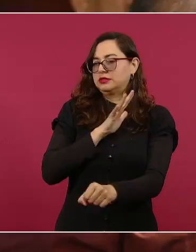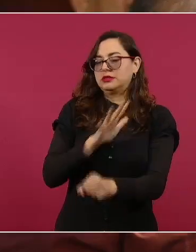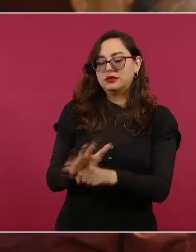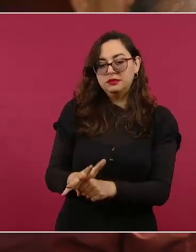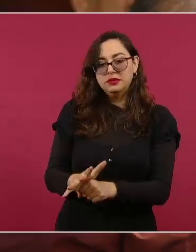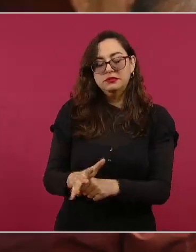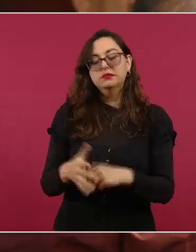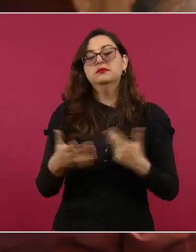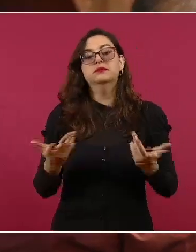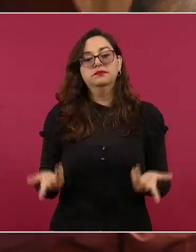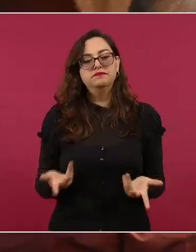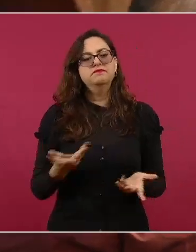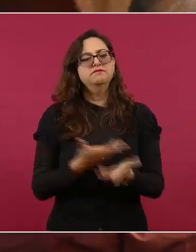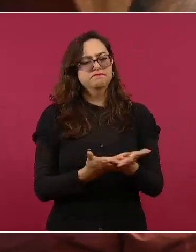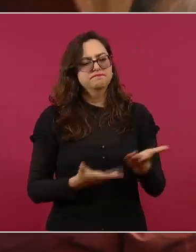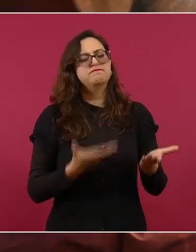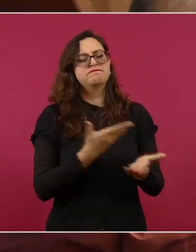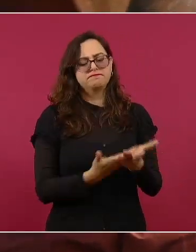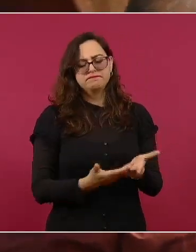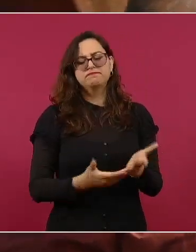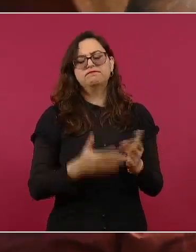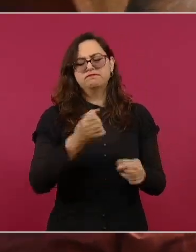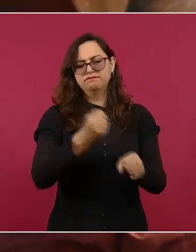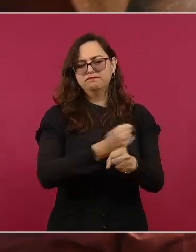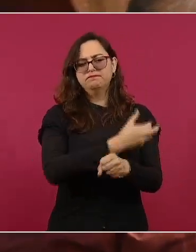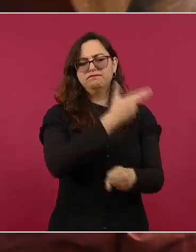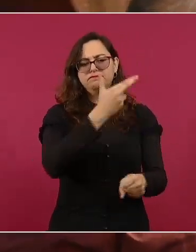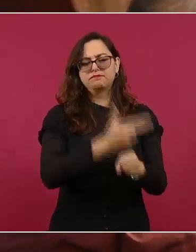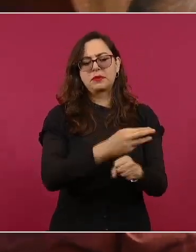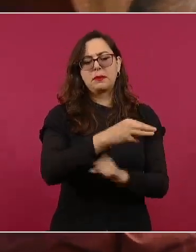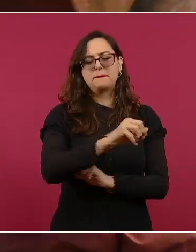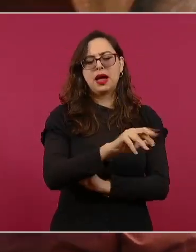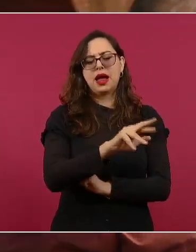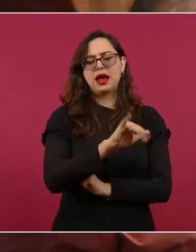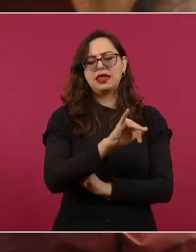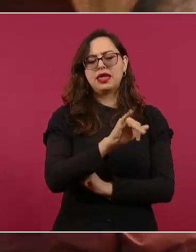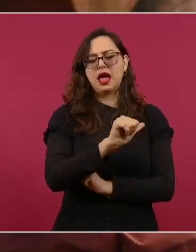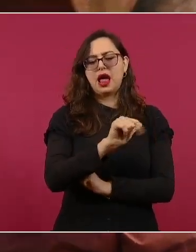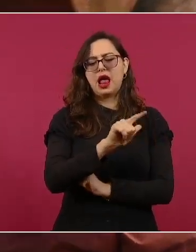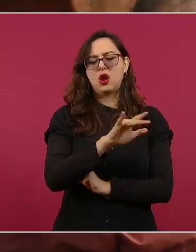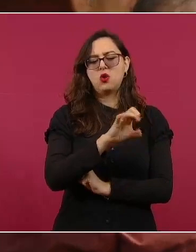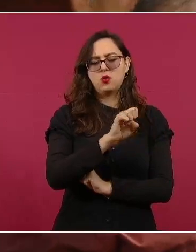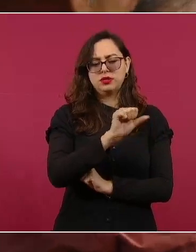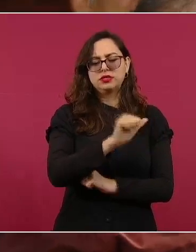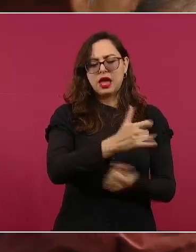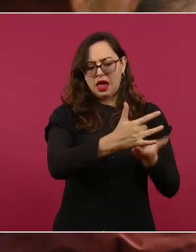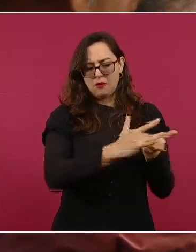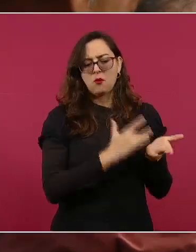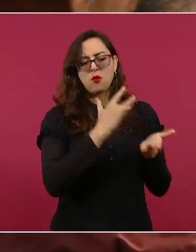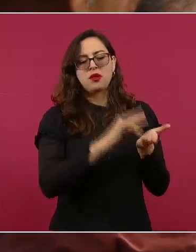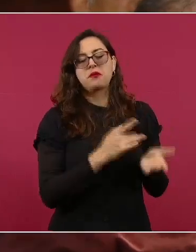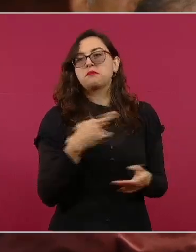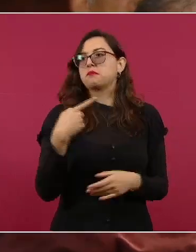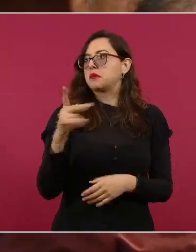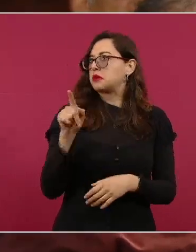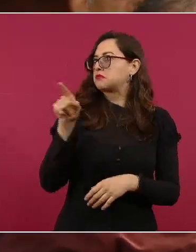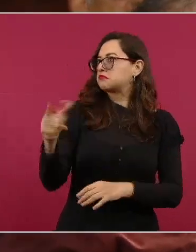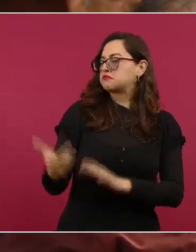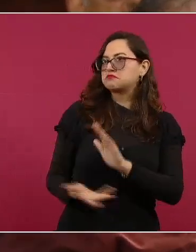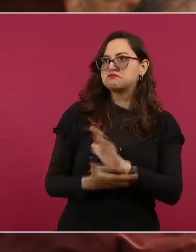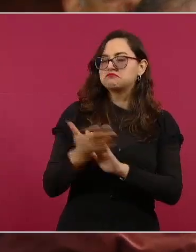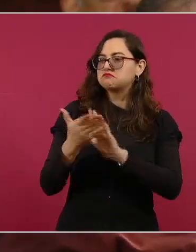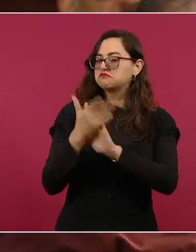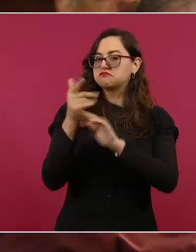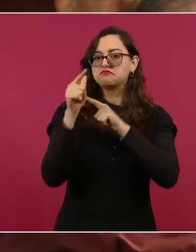María Luisa Albores nos ha prestado todo su apoyo. Sin embargo, no se ha logrado la clausura de dicha construcción. La comunidad